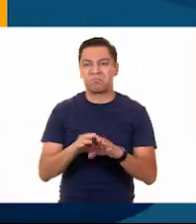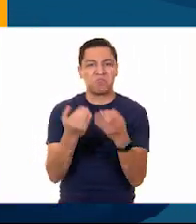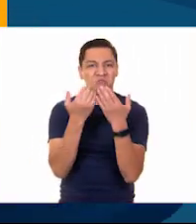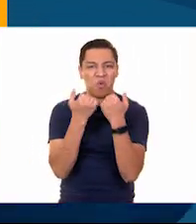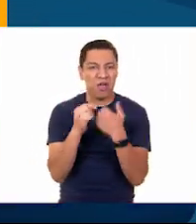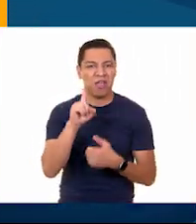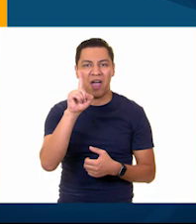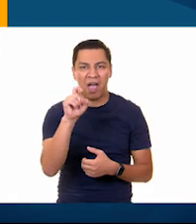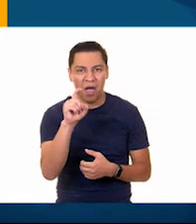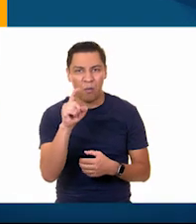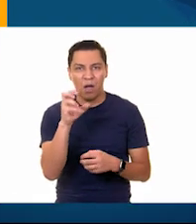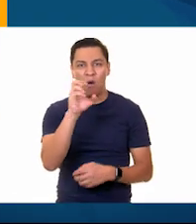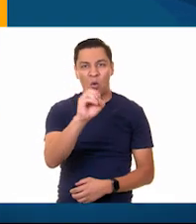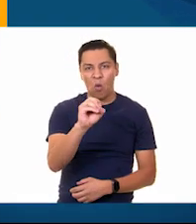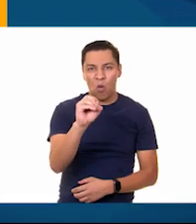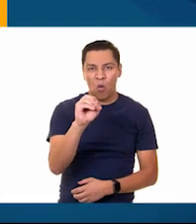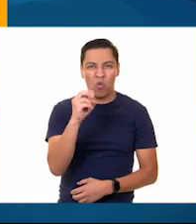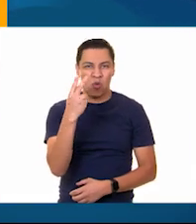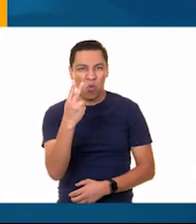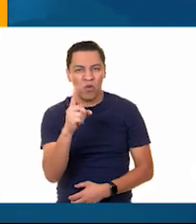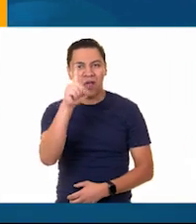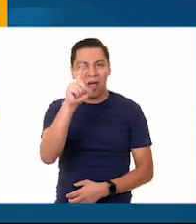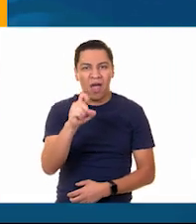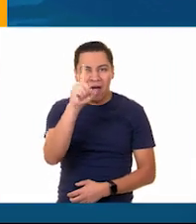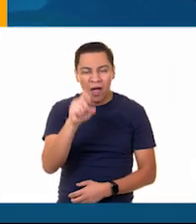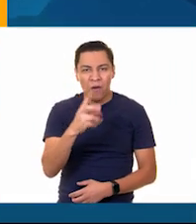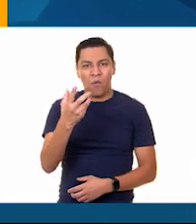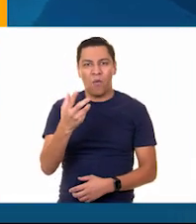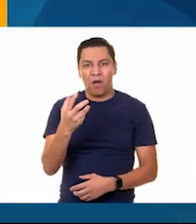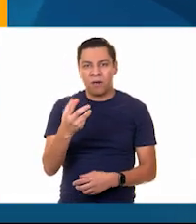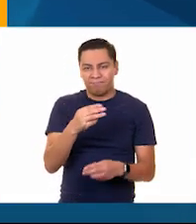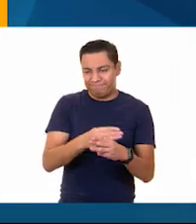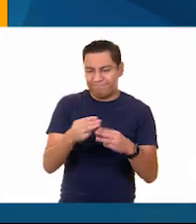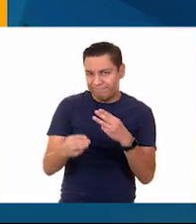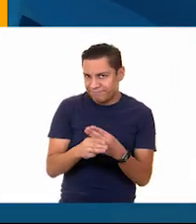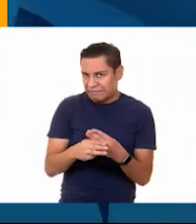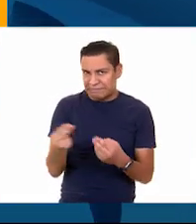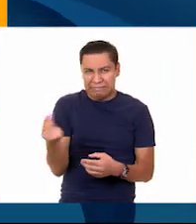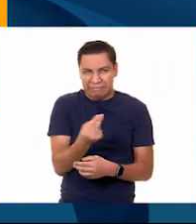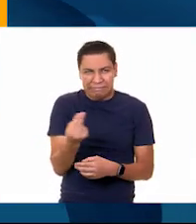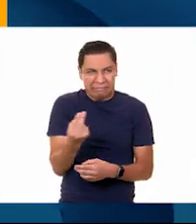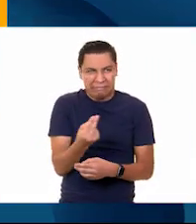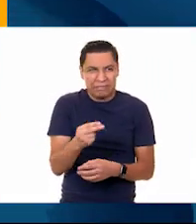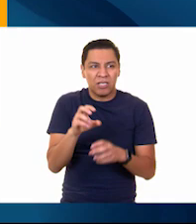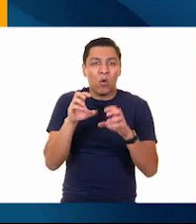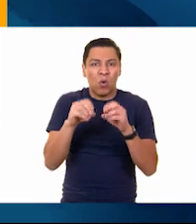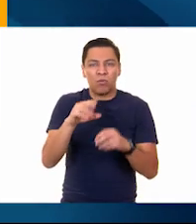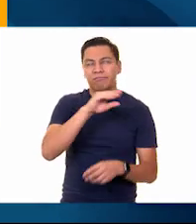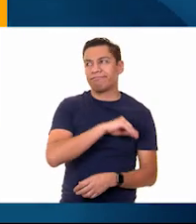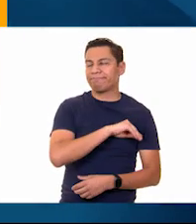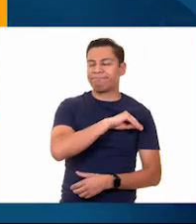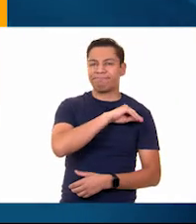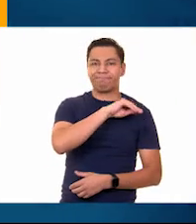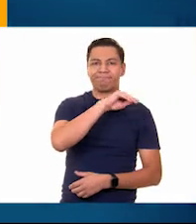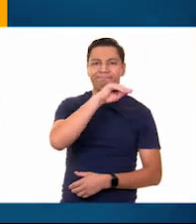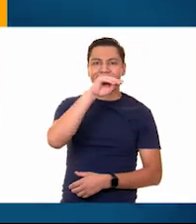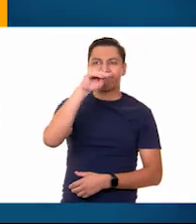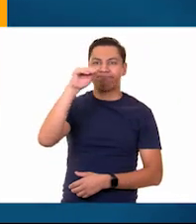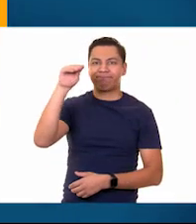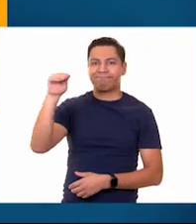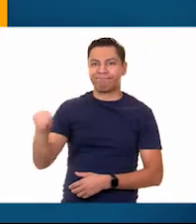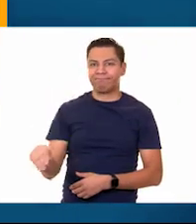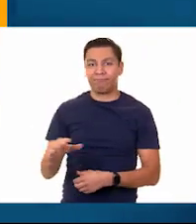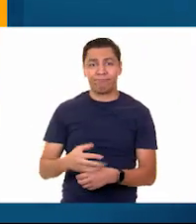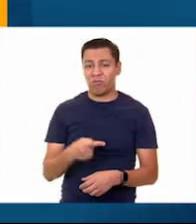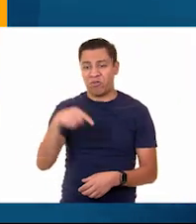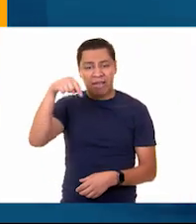indispensables, como oxígeno, agua, materias primas, incluso que tengan que migrar por la pérdida de fuentes de empleo